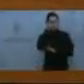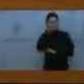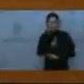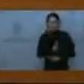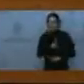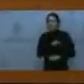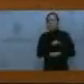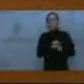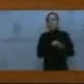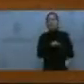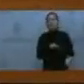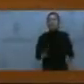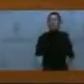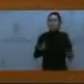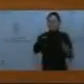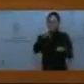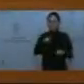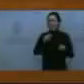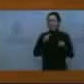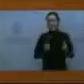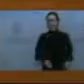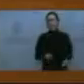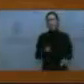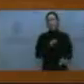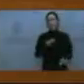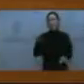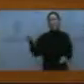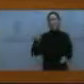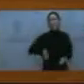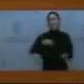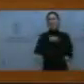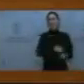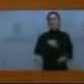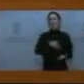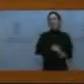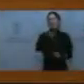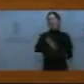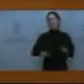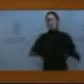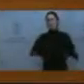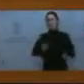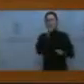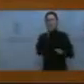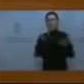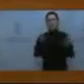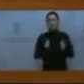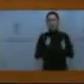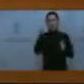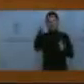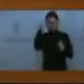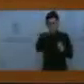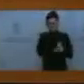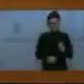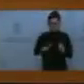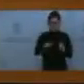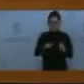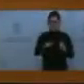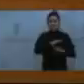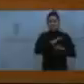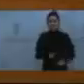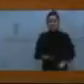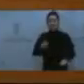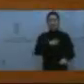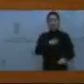sé lo que no se merecen miles de asturianos que viven en el medio rural. Lo que no se merecen